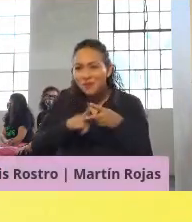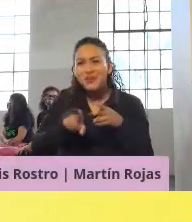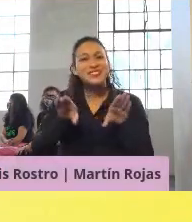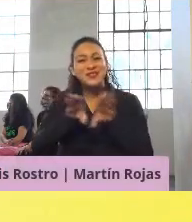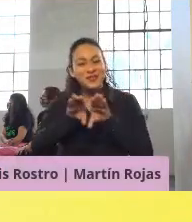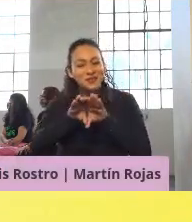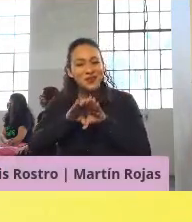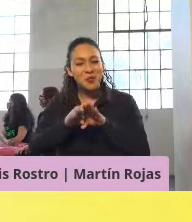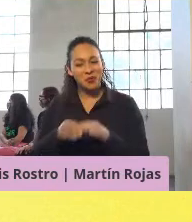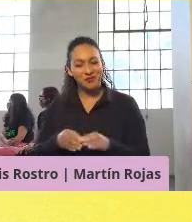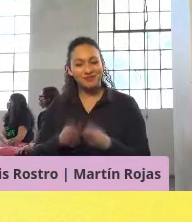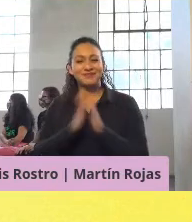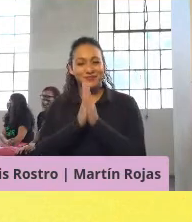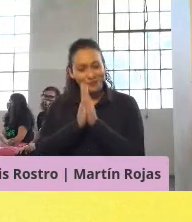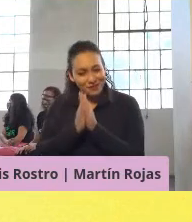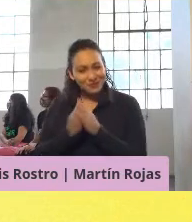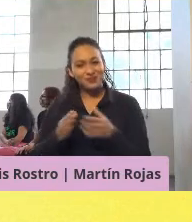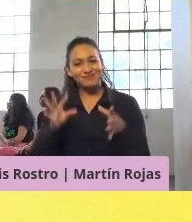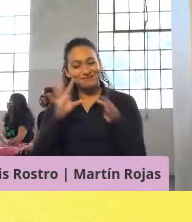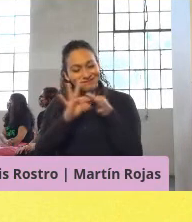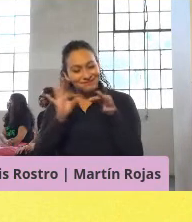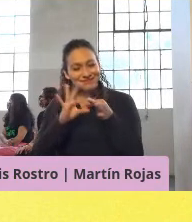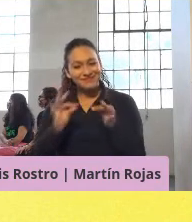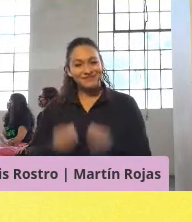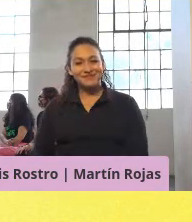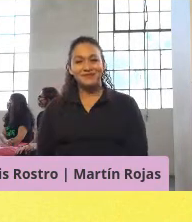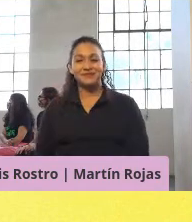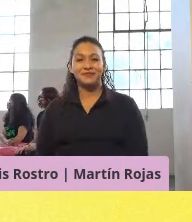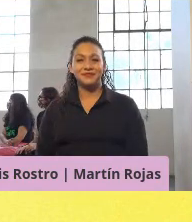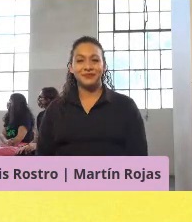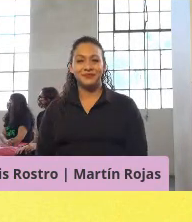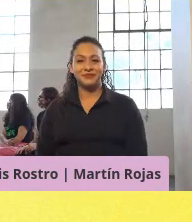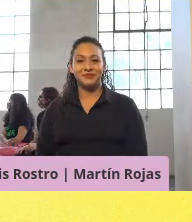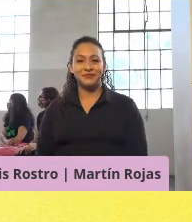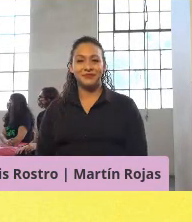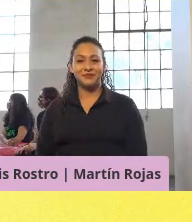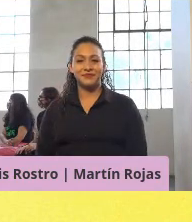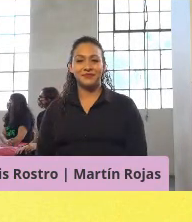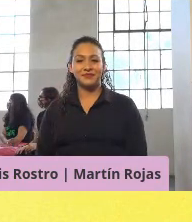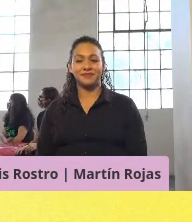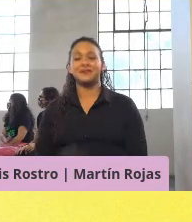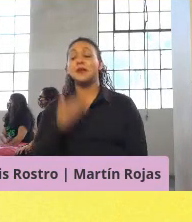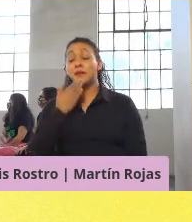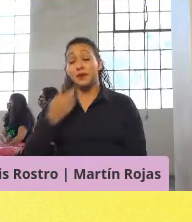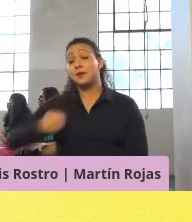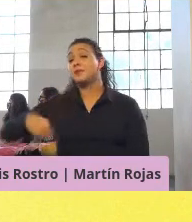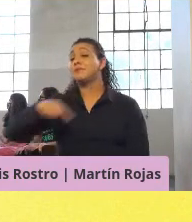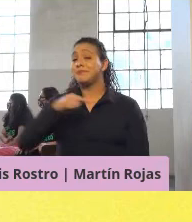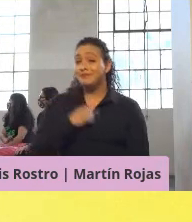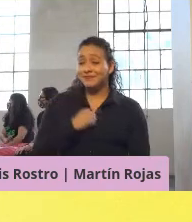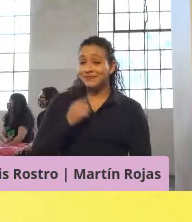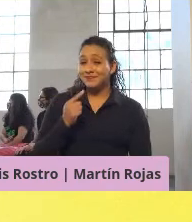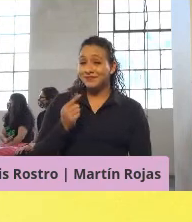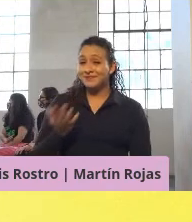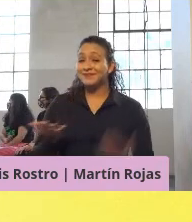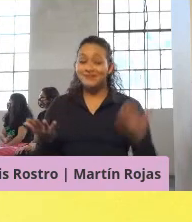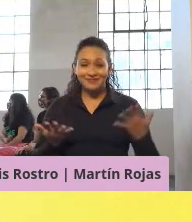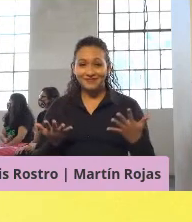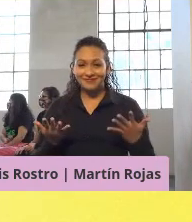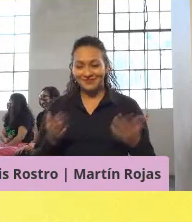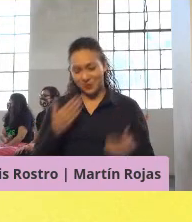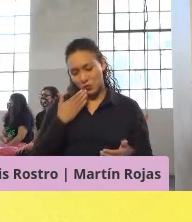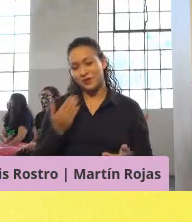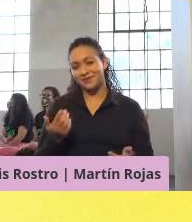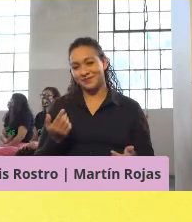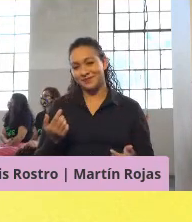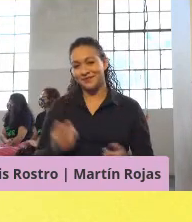contar? La que quiera. Pues igual, bueno, nosotras Yo